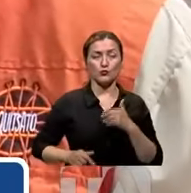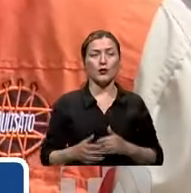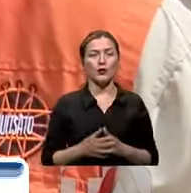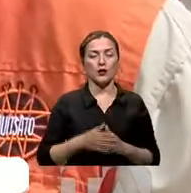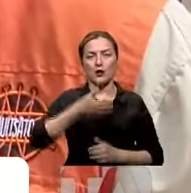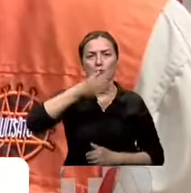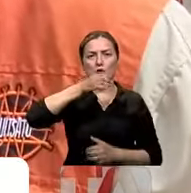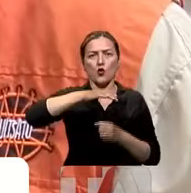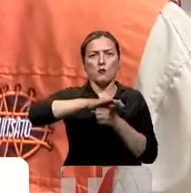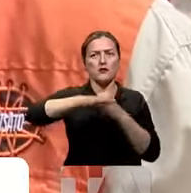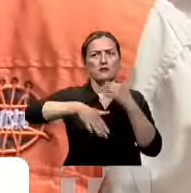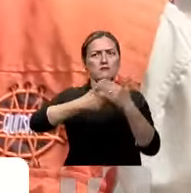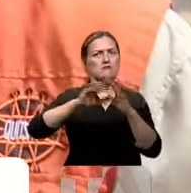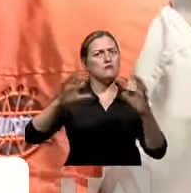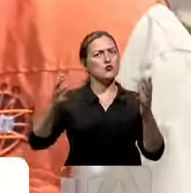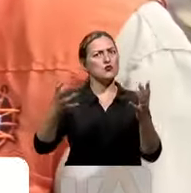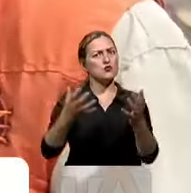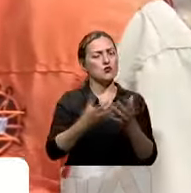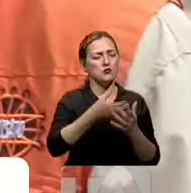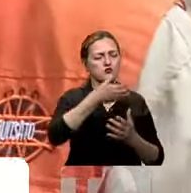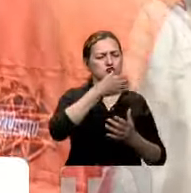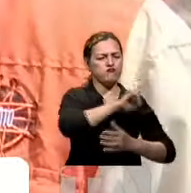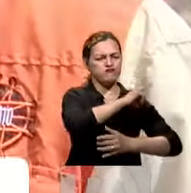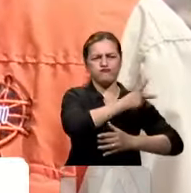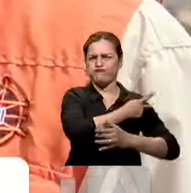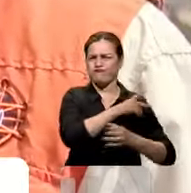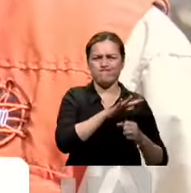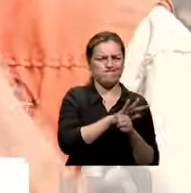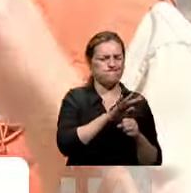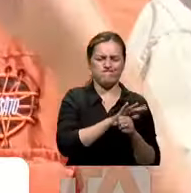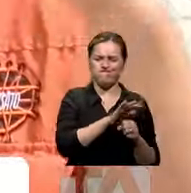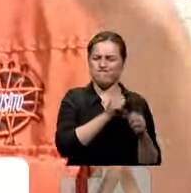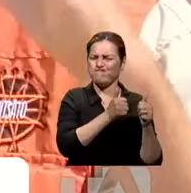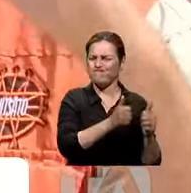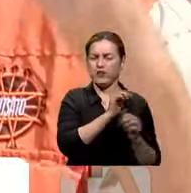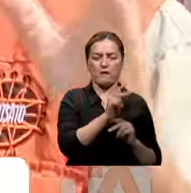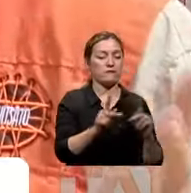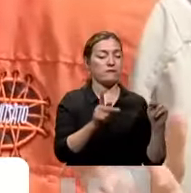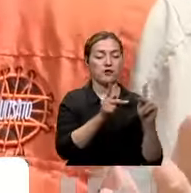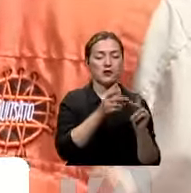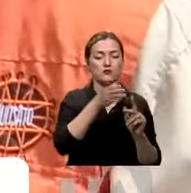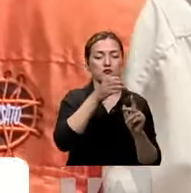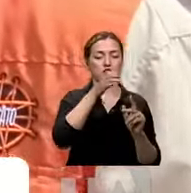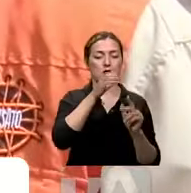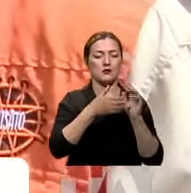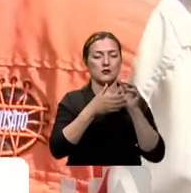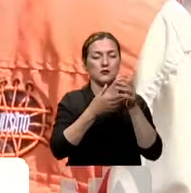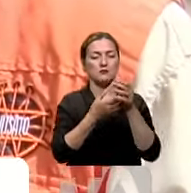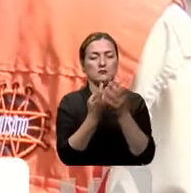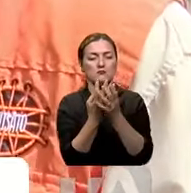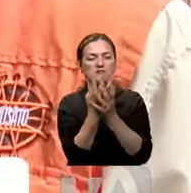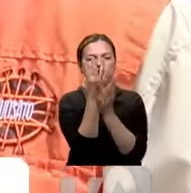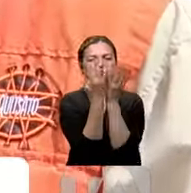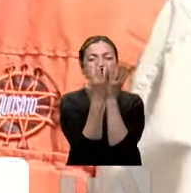más completa del planeta. Prebióticos, probióticos, y que gracias al sol perpendicular, que ya estamos cerca del